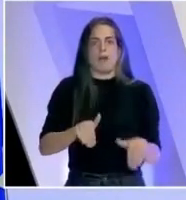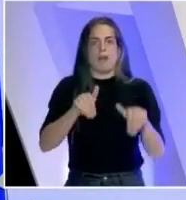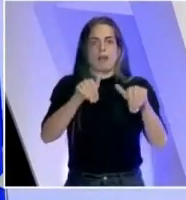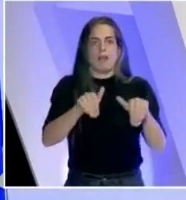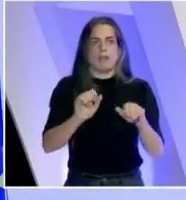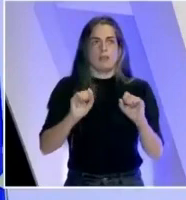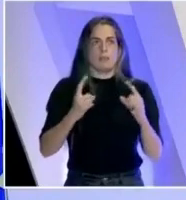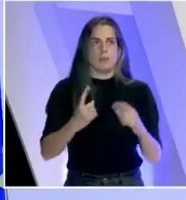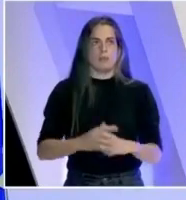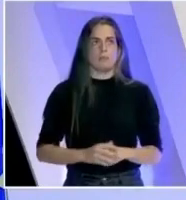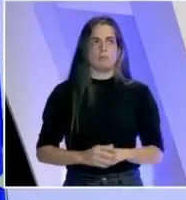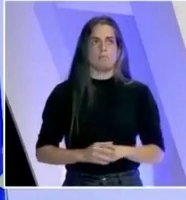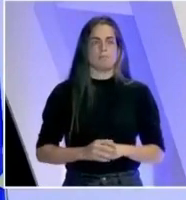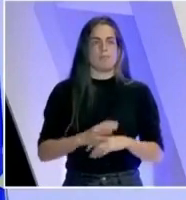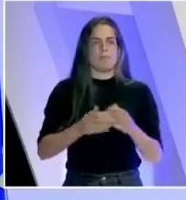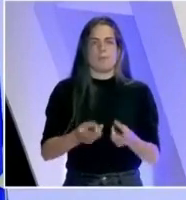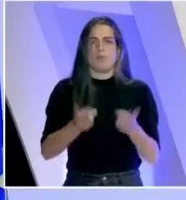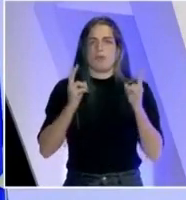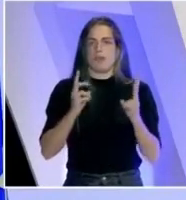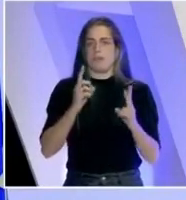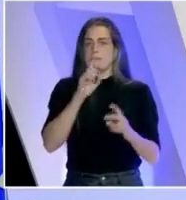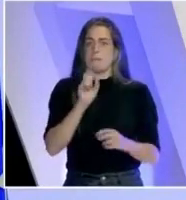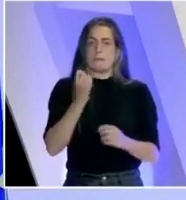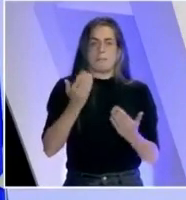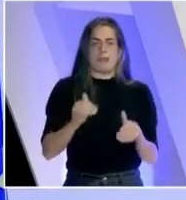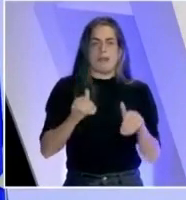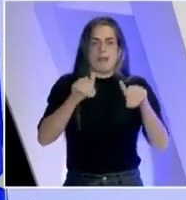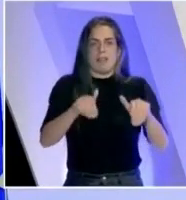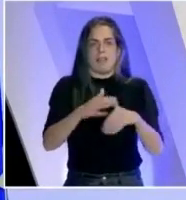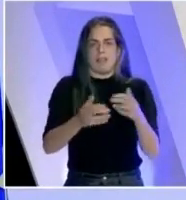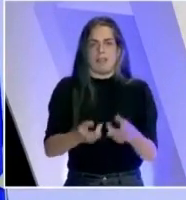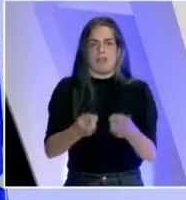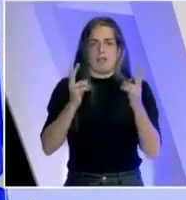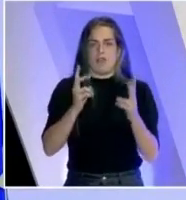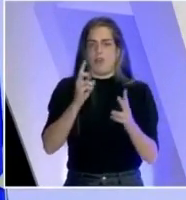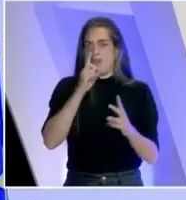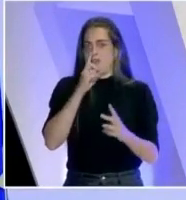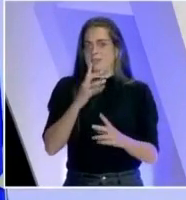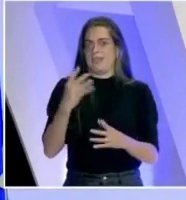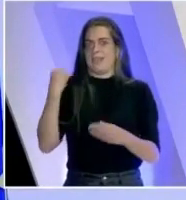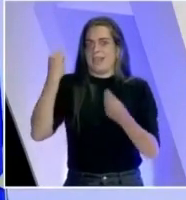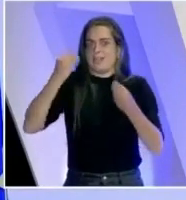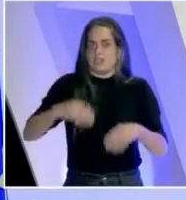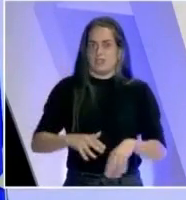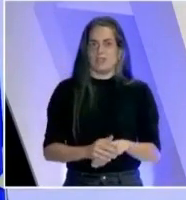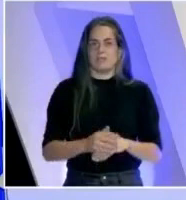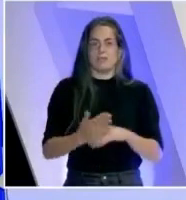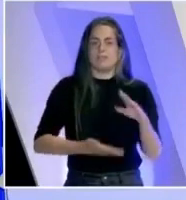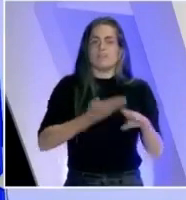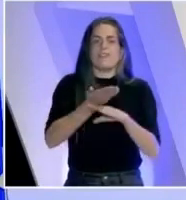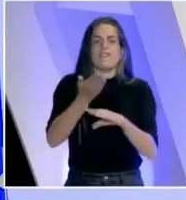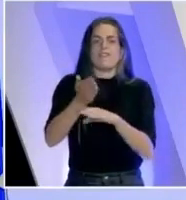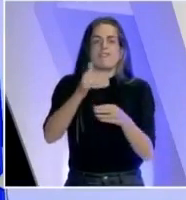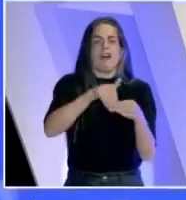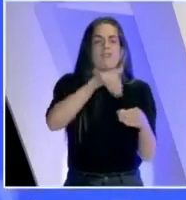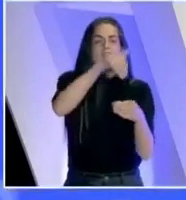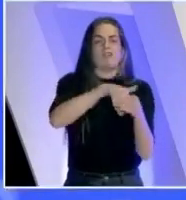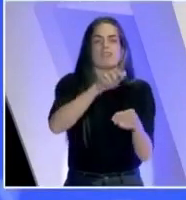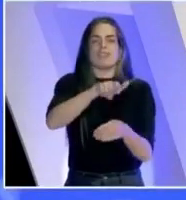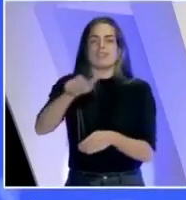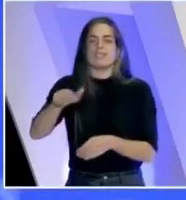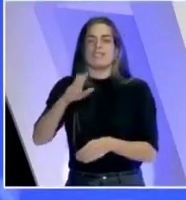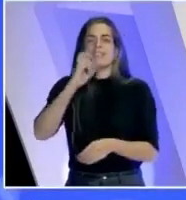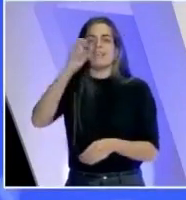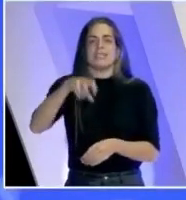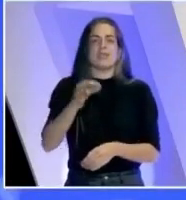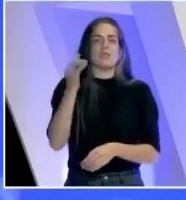democráticas. Las primeras elecciones democráticas en 40 años. Quienes acudieron a las urnas ese día, pues